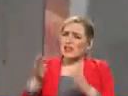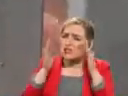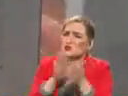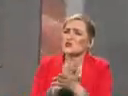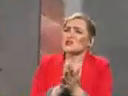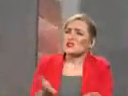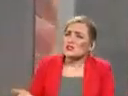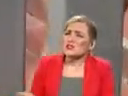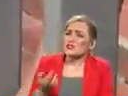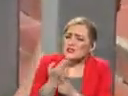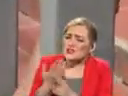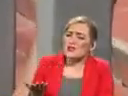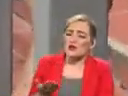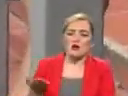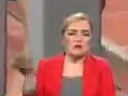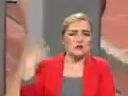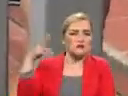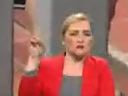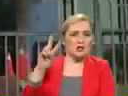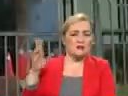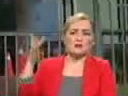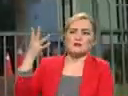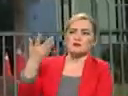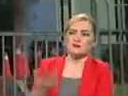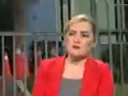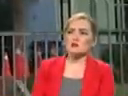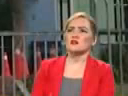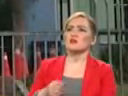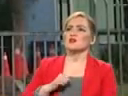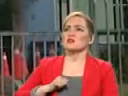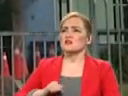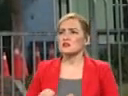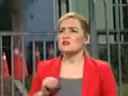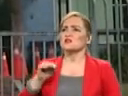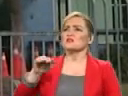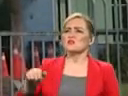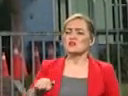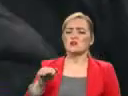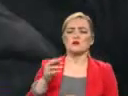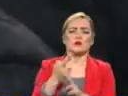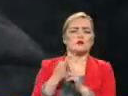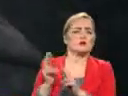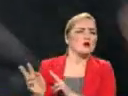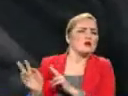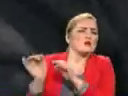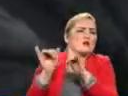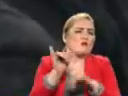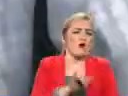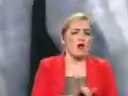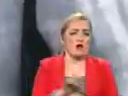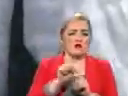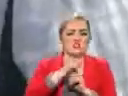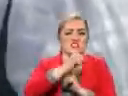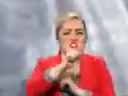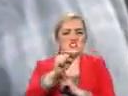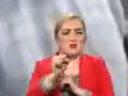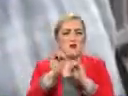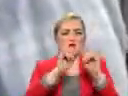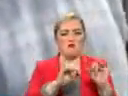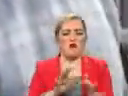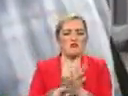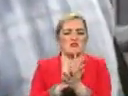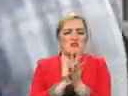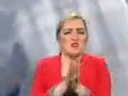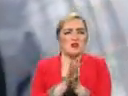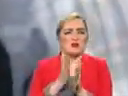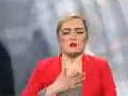Y es que dicen que desde el viernes han acudido hasta estas dependencias y que la respuesta es la misma. Se fue el sistema. Uno viene acá